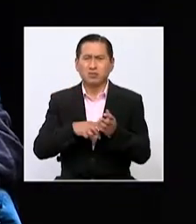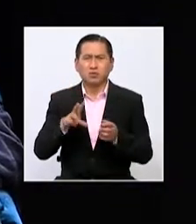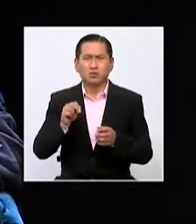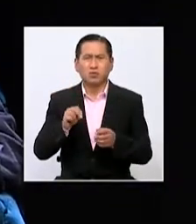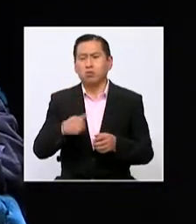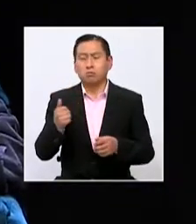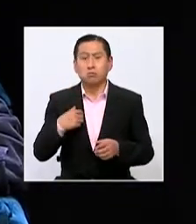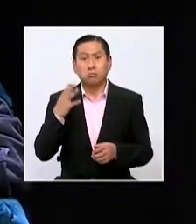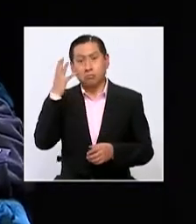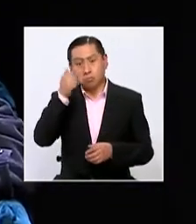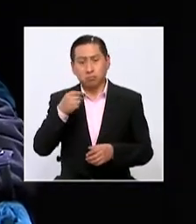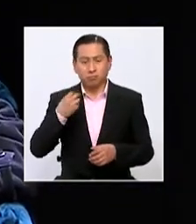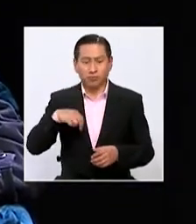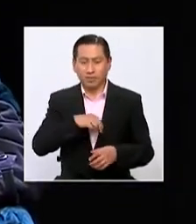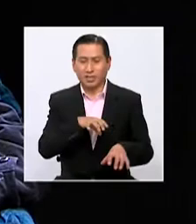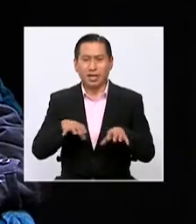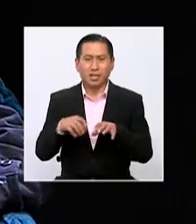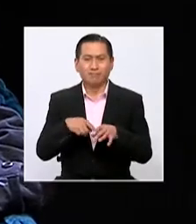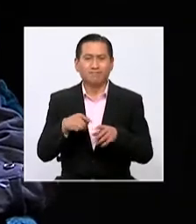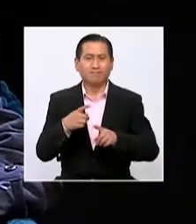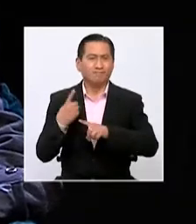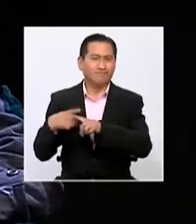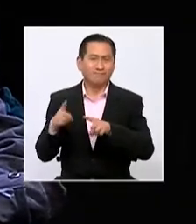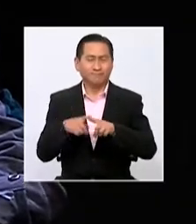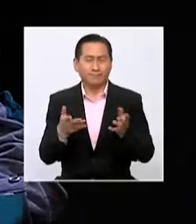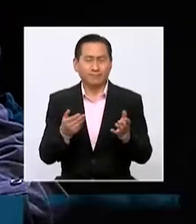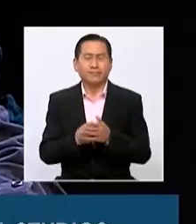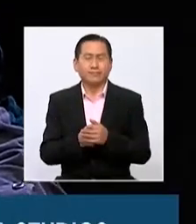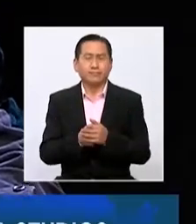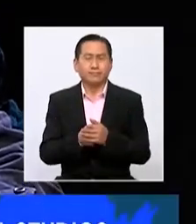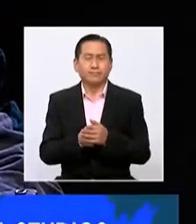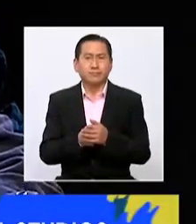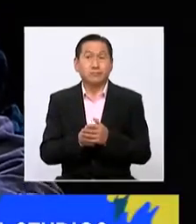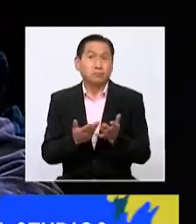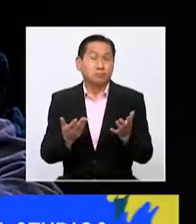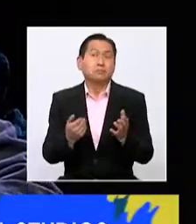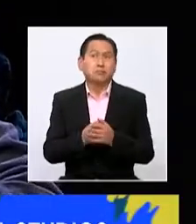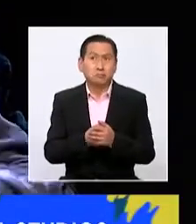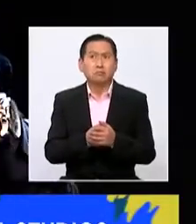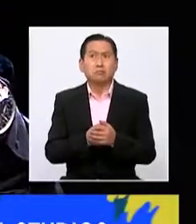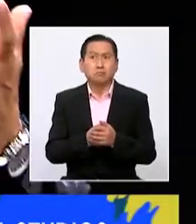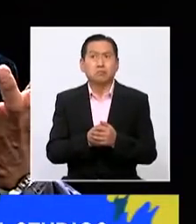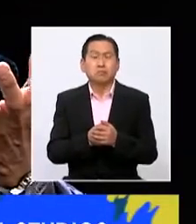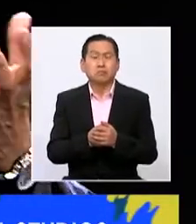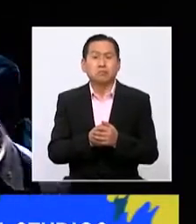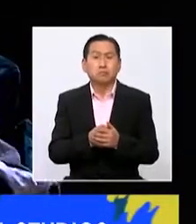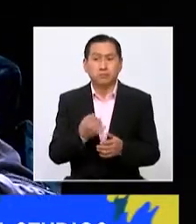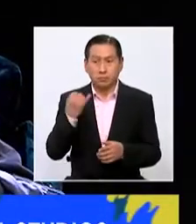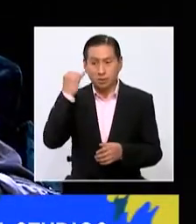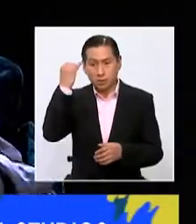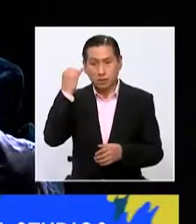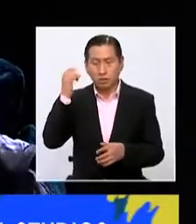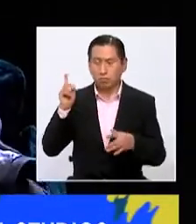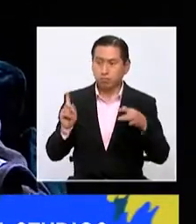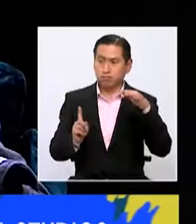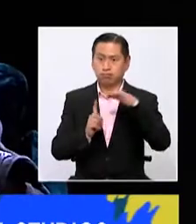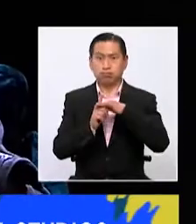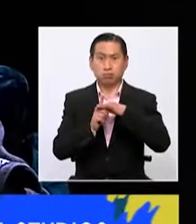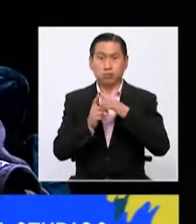lo lindo, ¿no?, de lo que hacemos. Porque de cuando nos nace una idea, nos llega una idea,